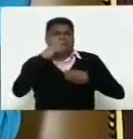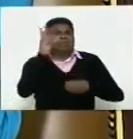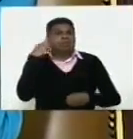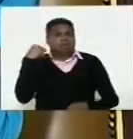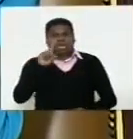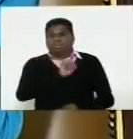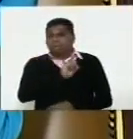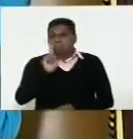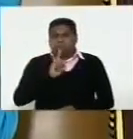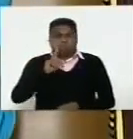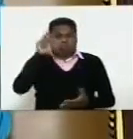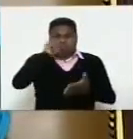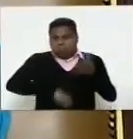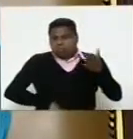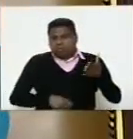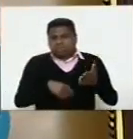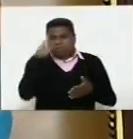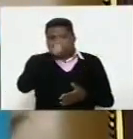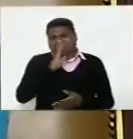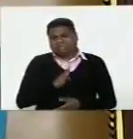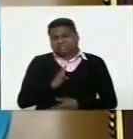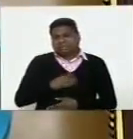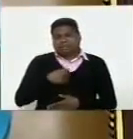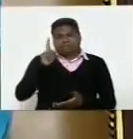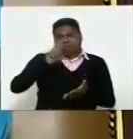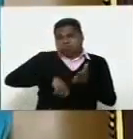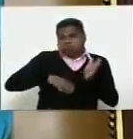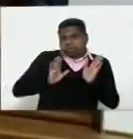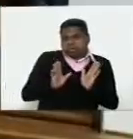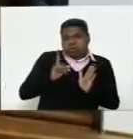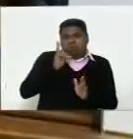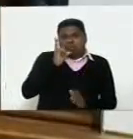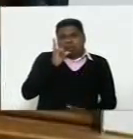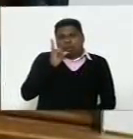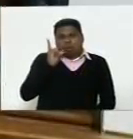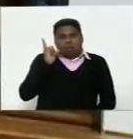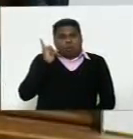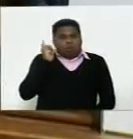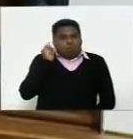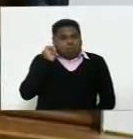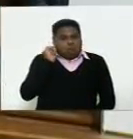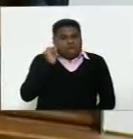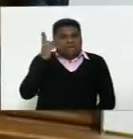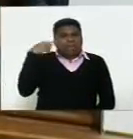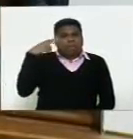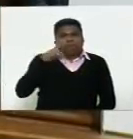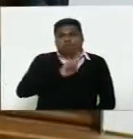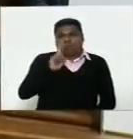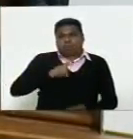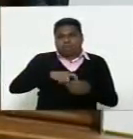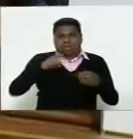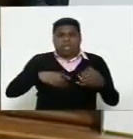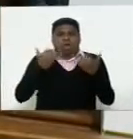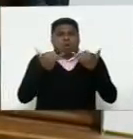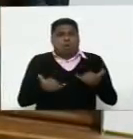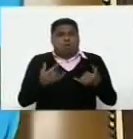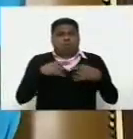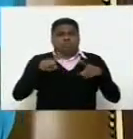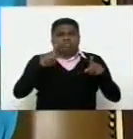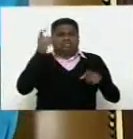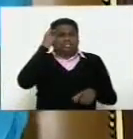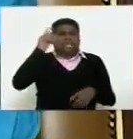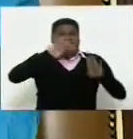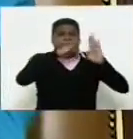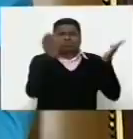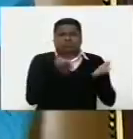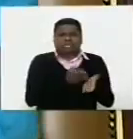gabinete. También eliminó el Ministerio de Protección de las... Hoy es el Día Mundial contra la Discriminación Racial, y Temer